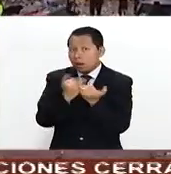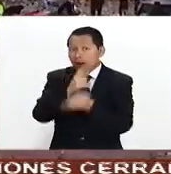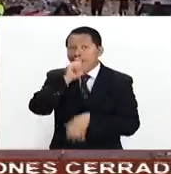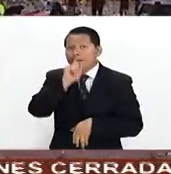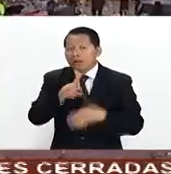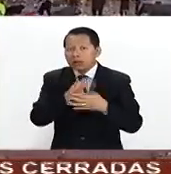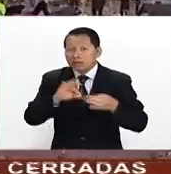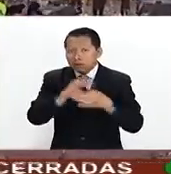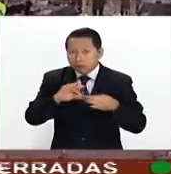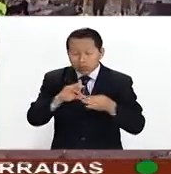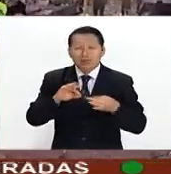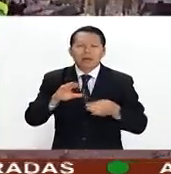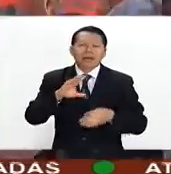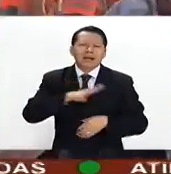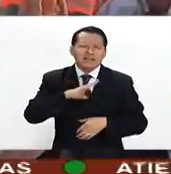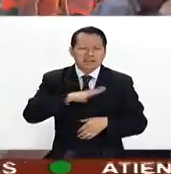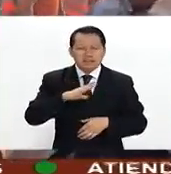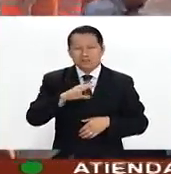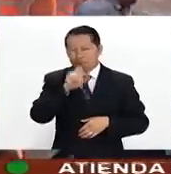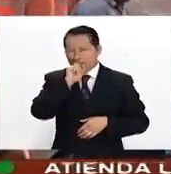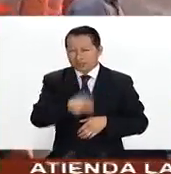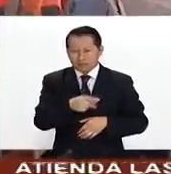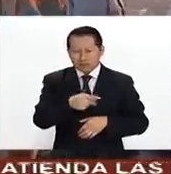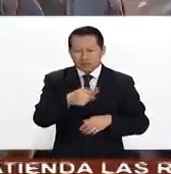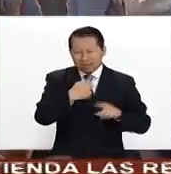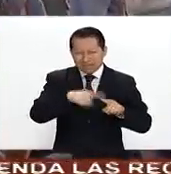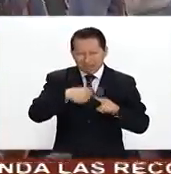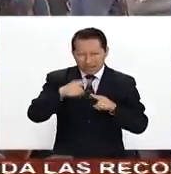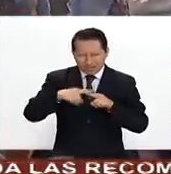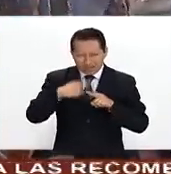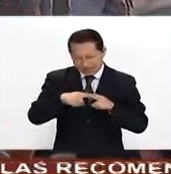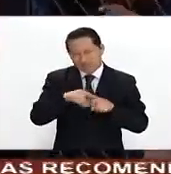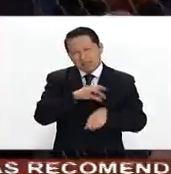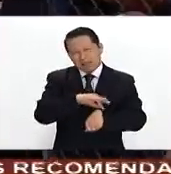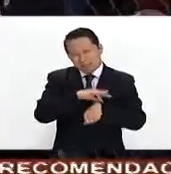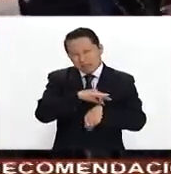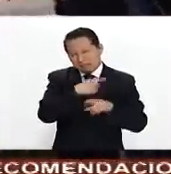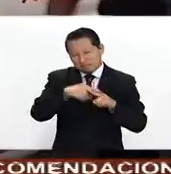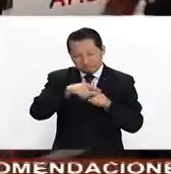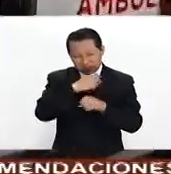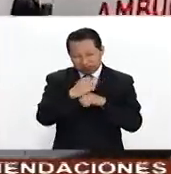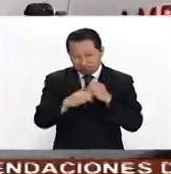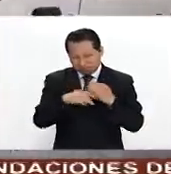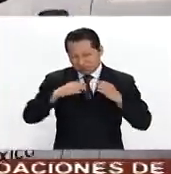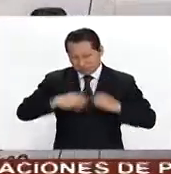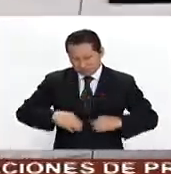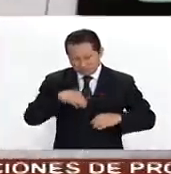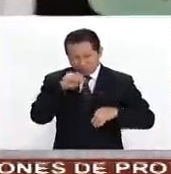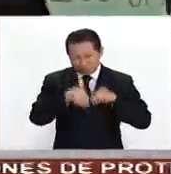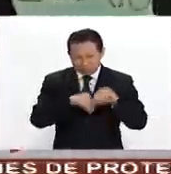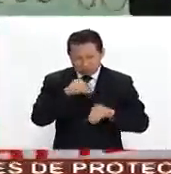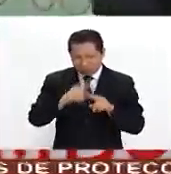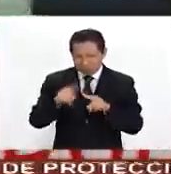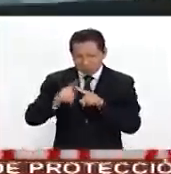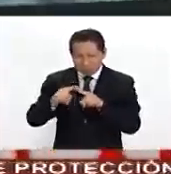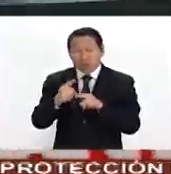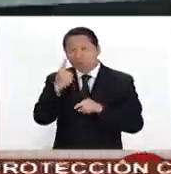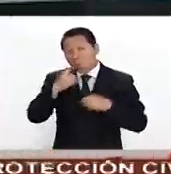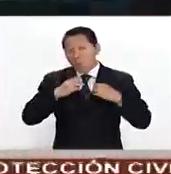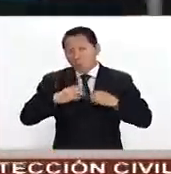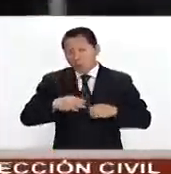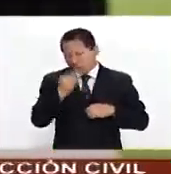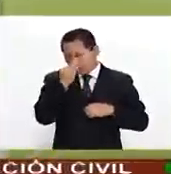señalar que de los 6 segmentos de restos humanos encontrados en el lugar de la explosión, 4 de ellos correspondían a uno de estos cuerpos